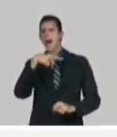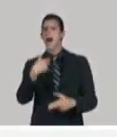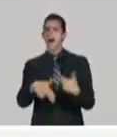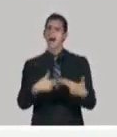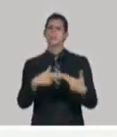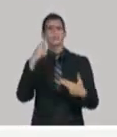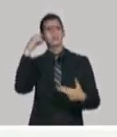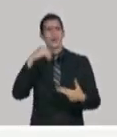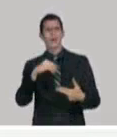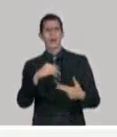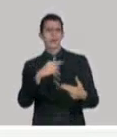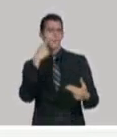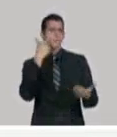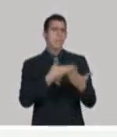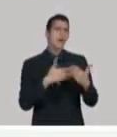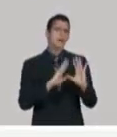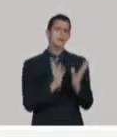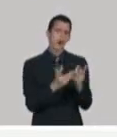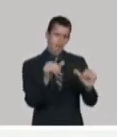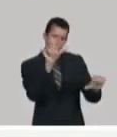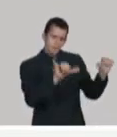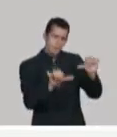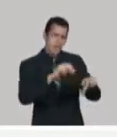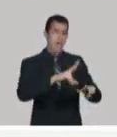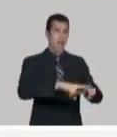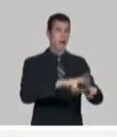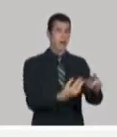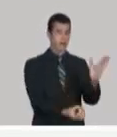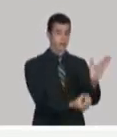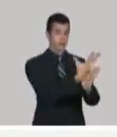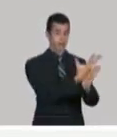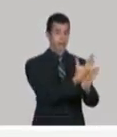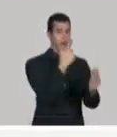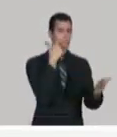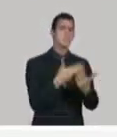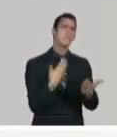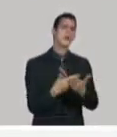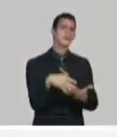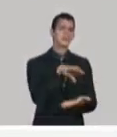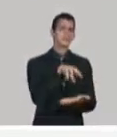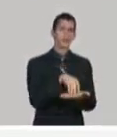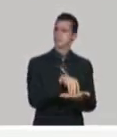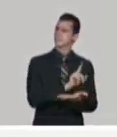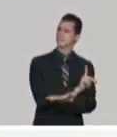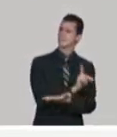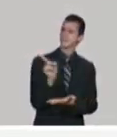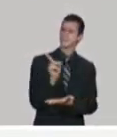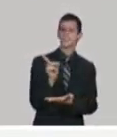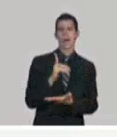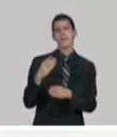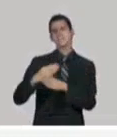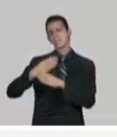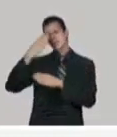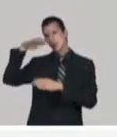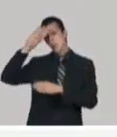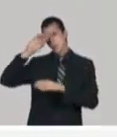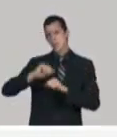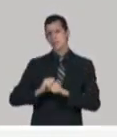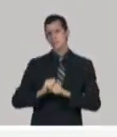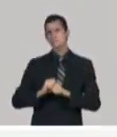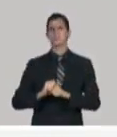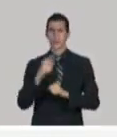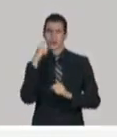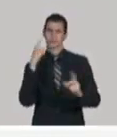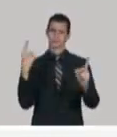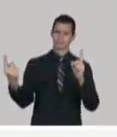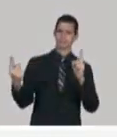en la región unidad blanca es decir hubo una decisión muy acertada de que ambos extremos del país participarán en los ensayos fase 1 2 y 3 de